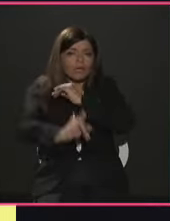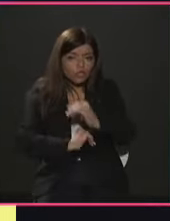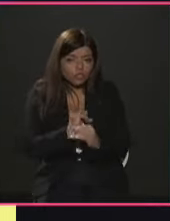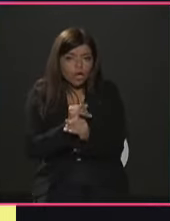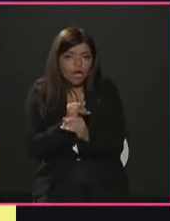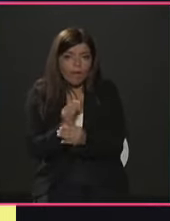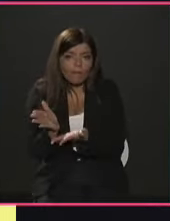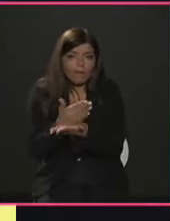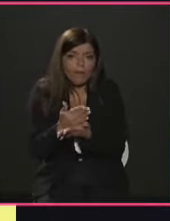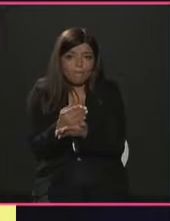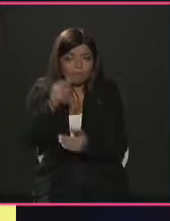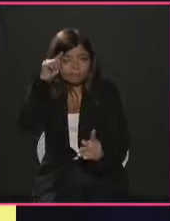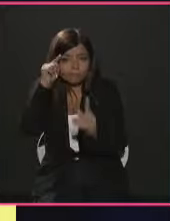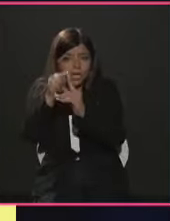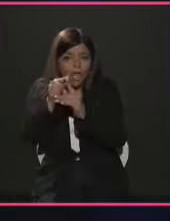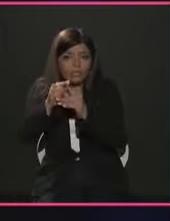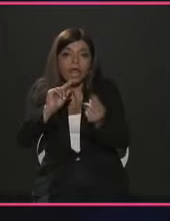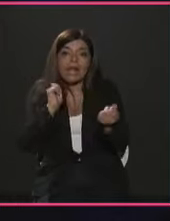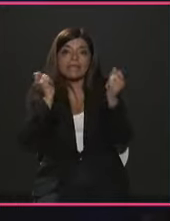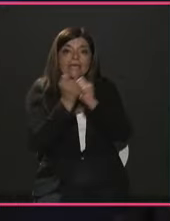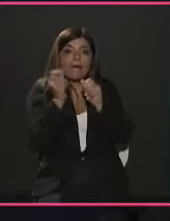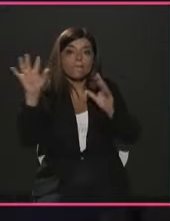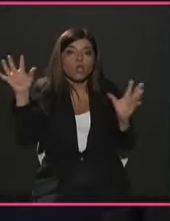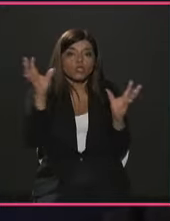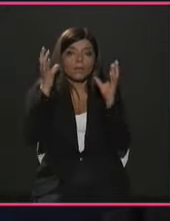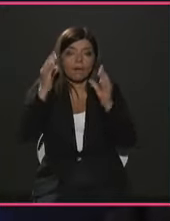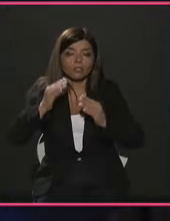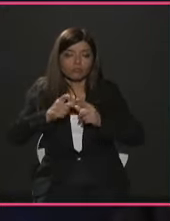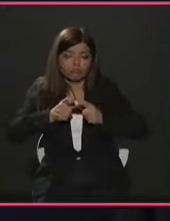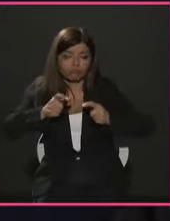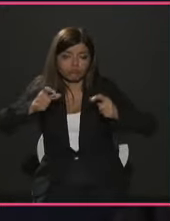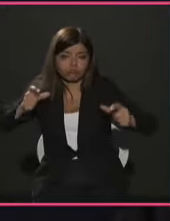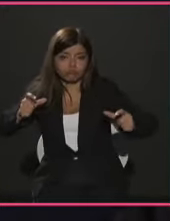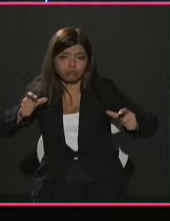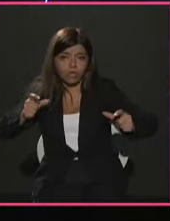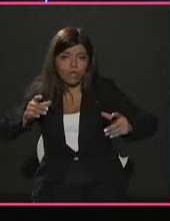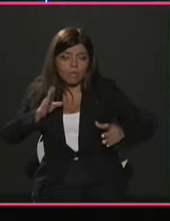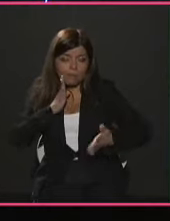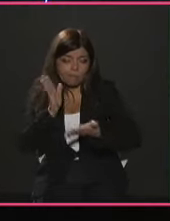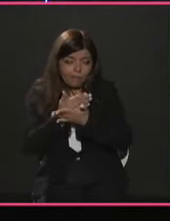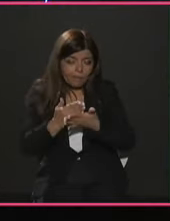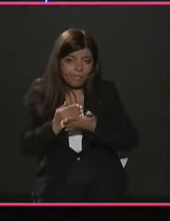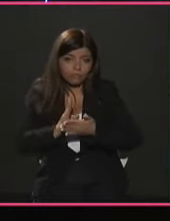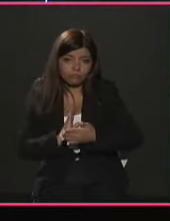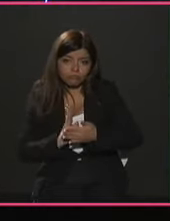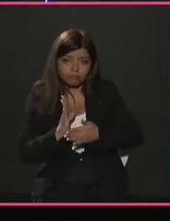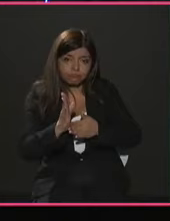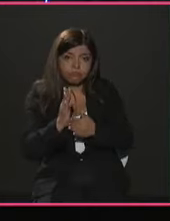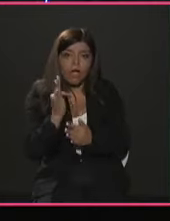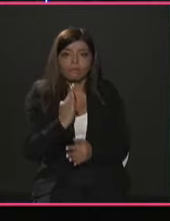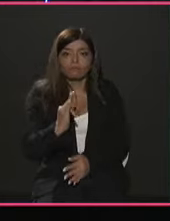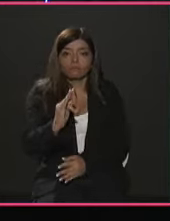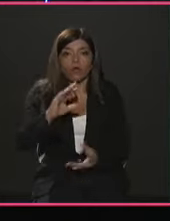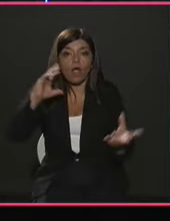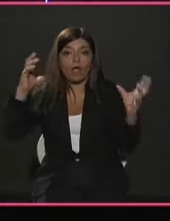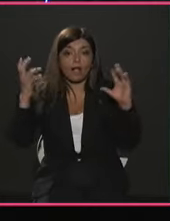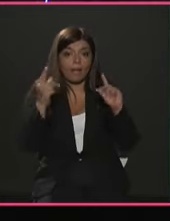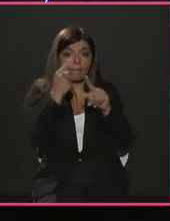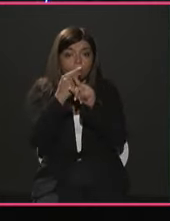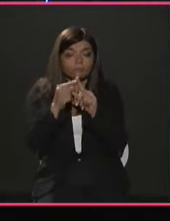preparar nuestra estrategia para enfocarnos en el cambio climático y para poder aumentar la resiliencia en el tema del cambio